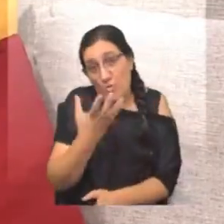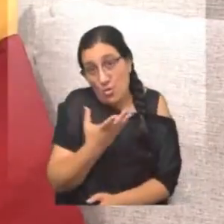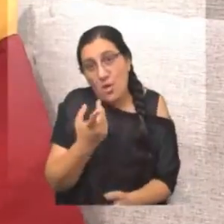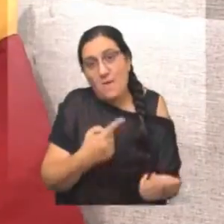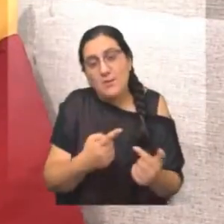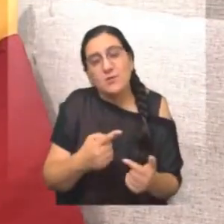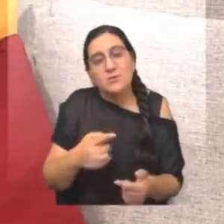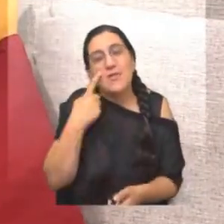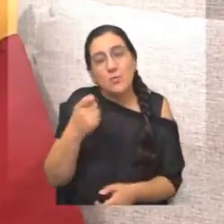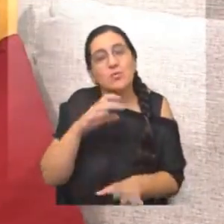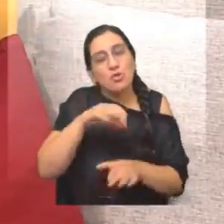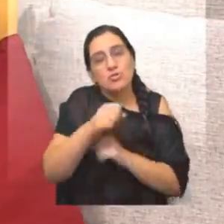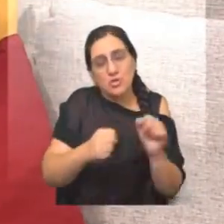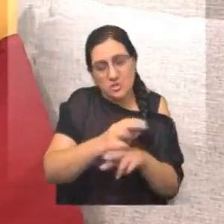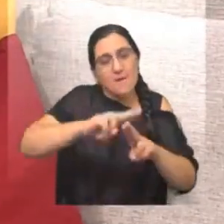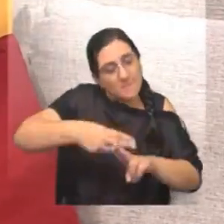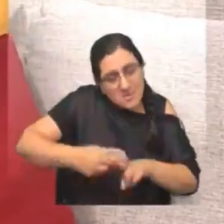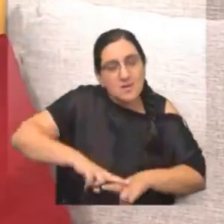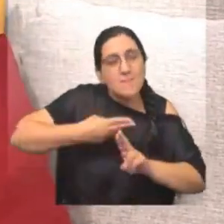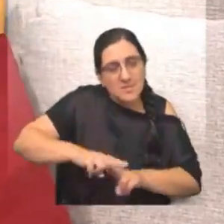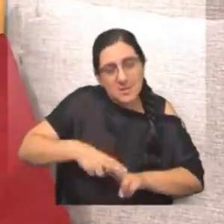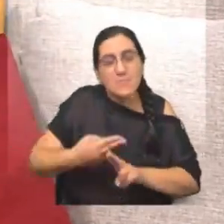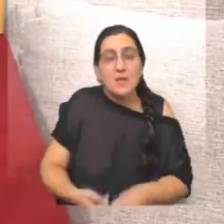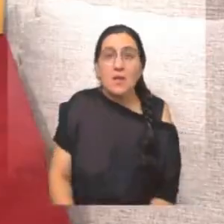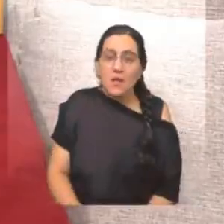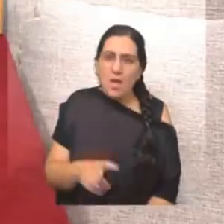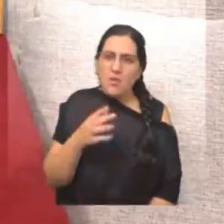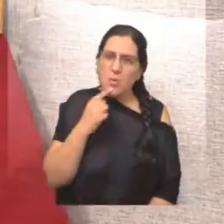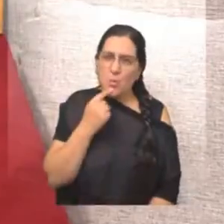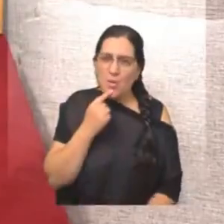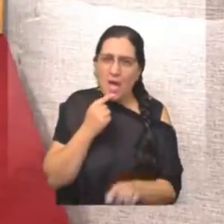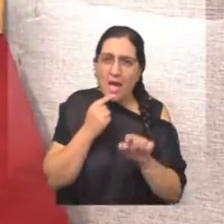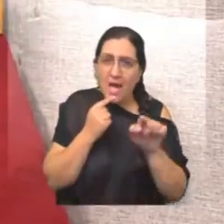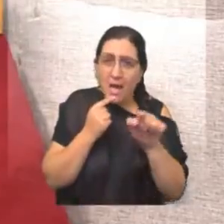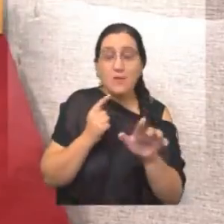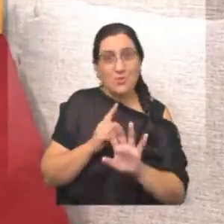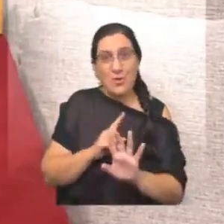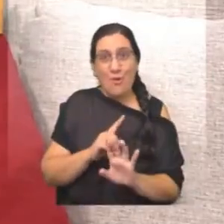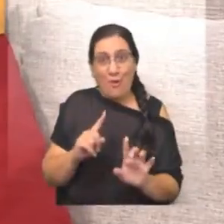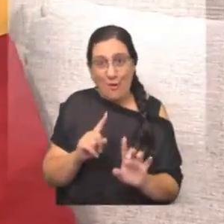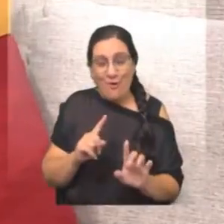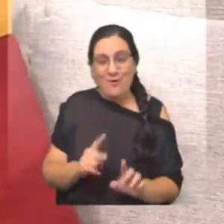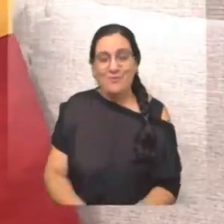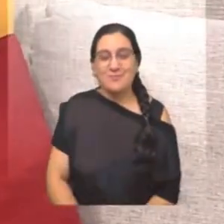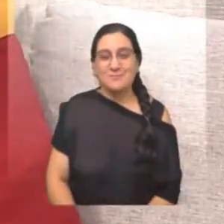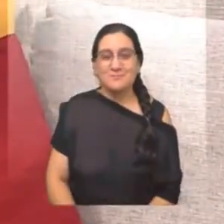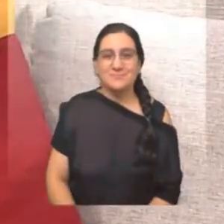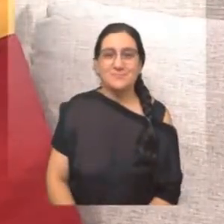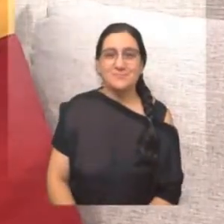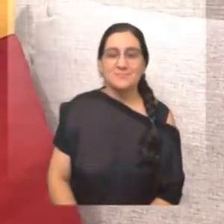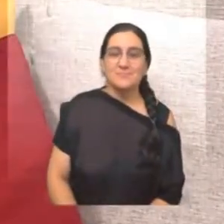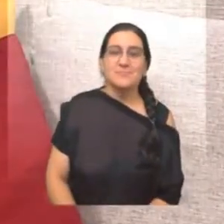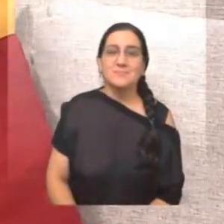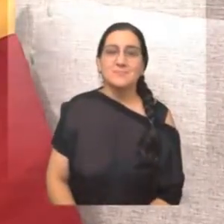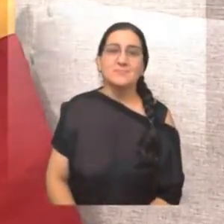a año bueno, nos vamos encontrando con estas situaciones, se repiten y todo eso y bueno, también podemos trabajar en algún escalón más abajo, como para decir, bueno, a veces tienen la necesidad de